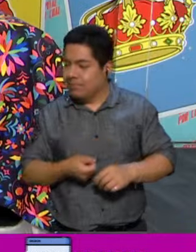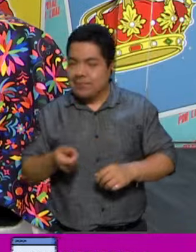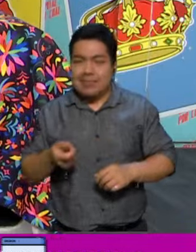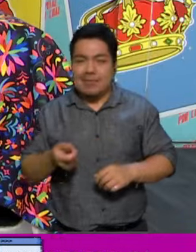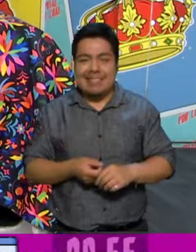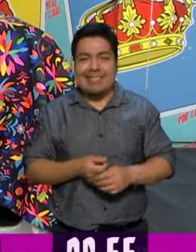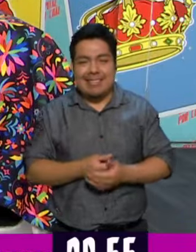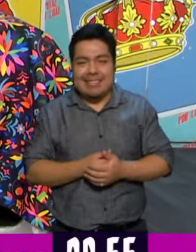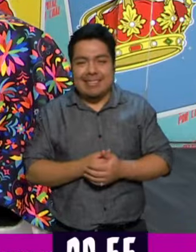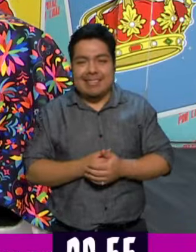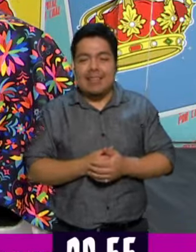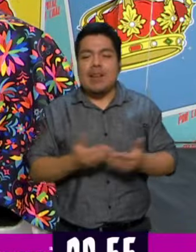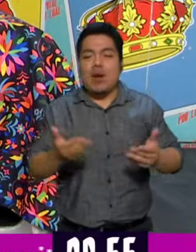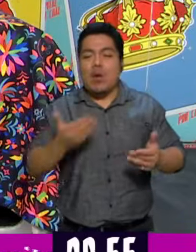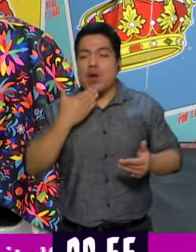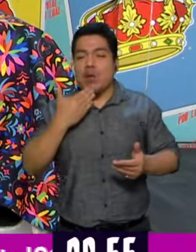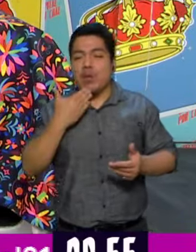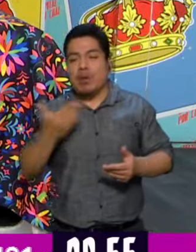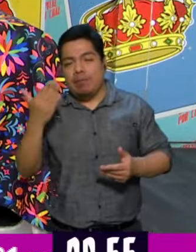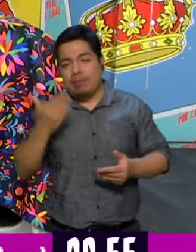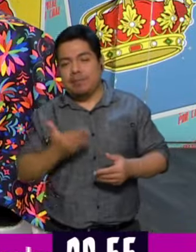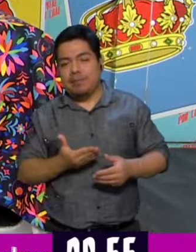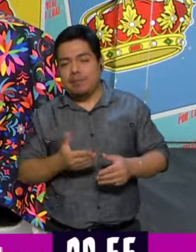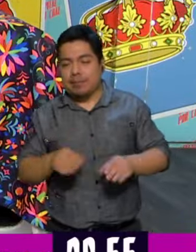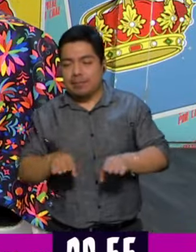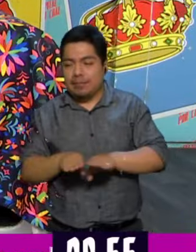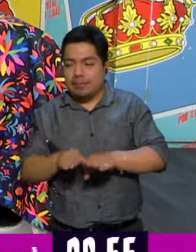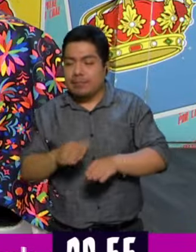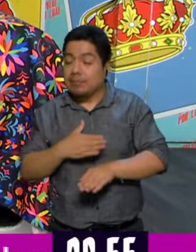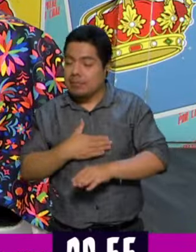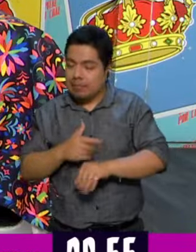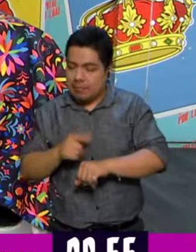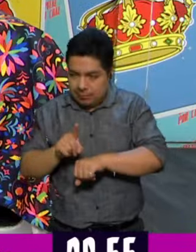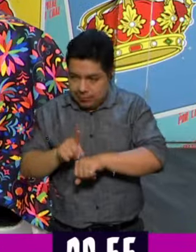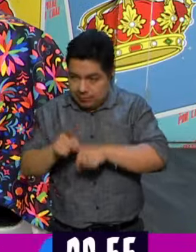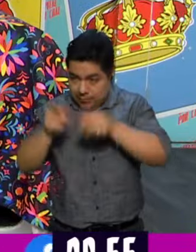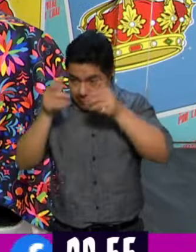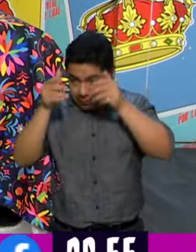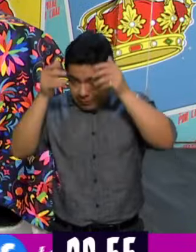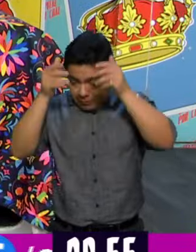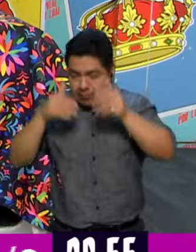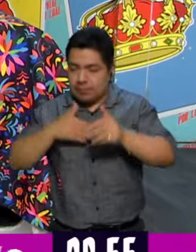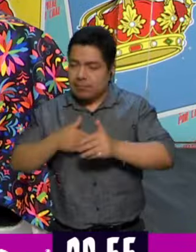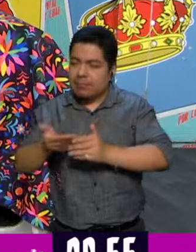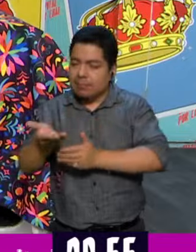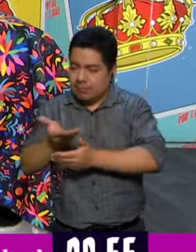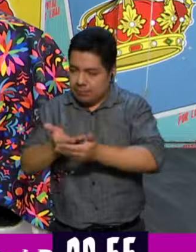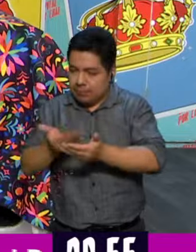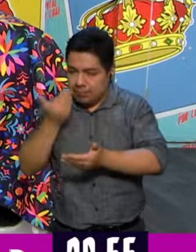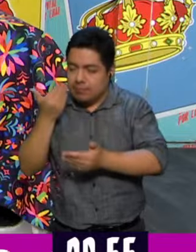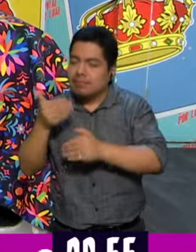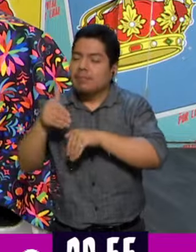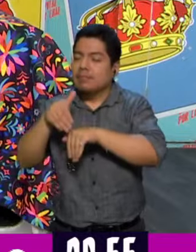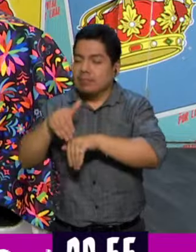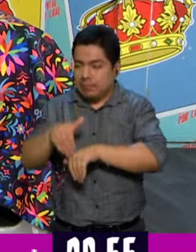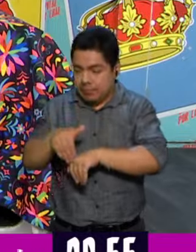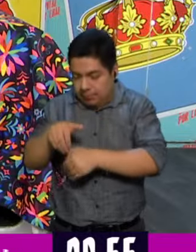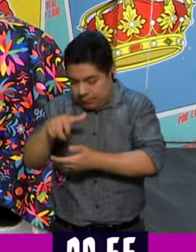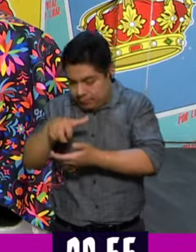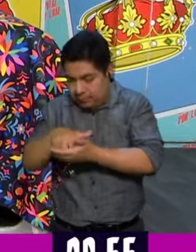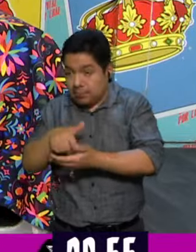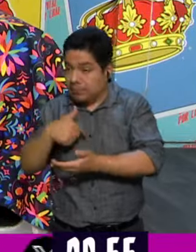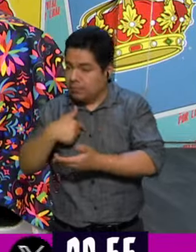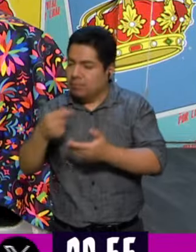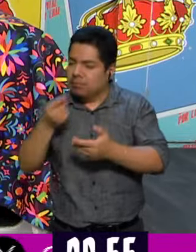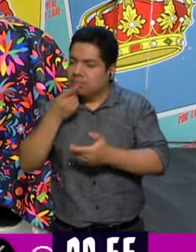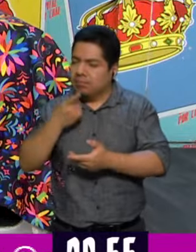amigo. Pues no alcanzó para chef. Muy buen día, chef. Estoy para servirle. Estoy a sus órdenes. Estoy a sus órdenes. Lo que usted me pida, yo